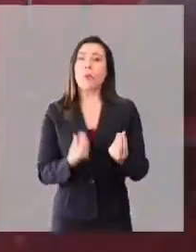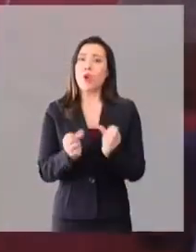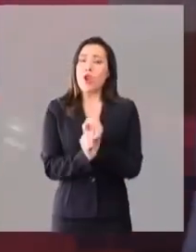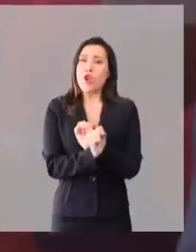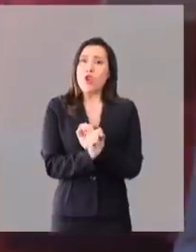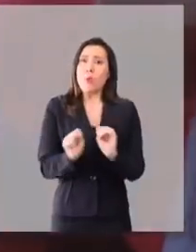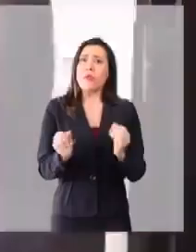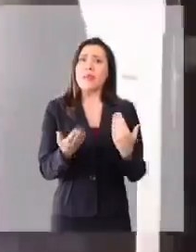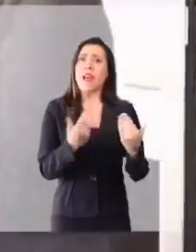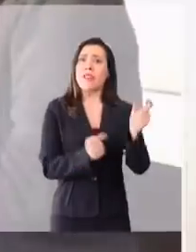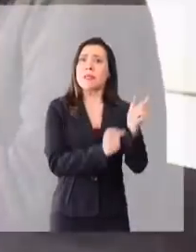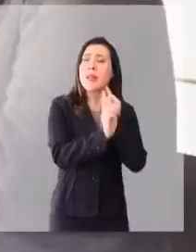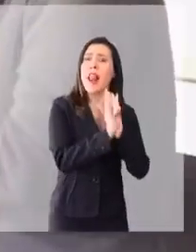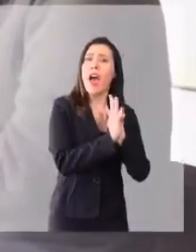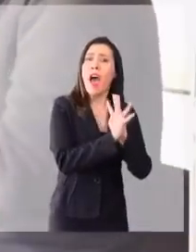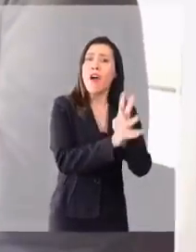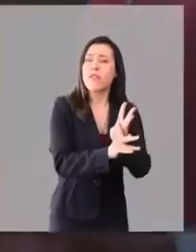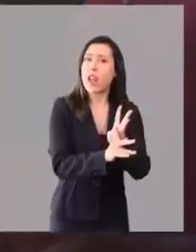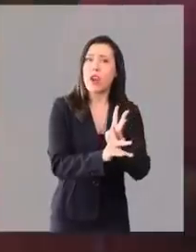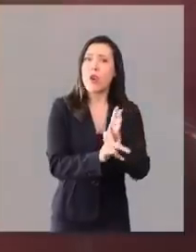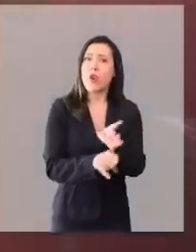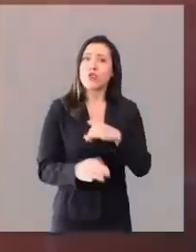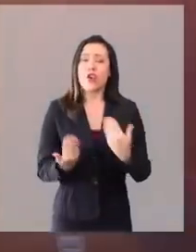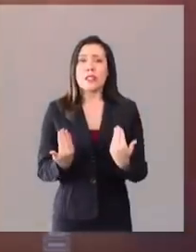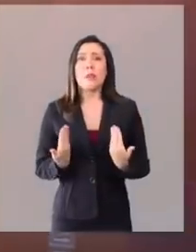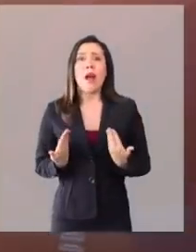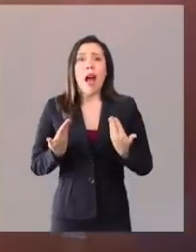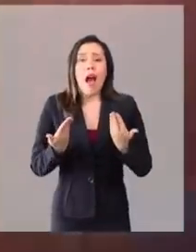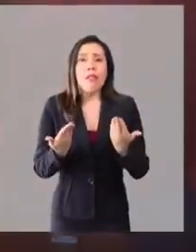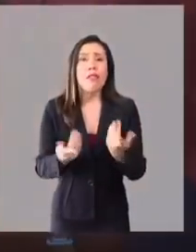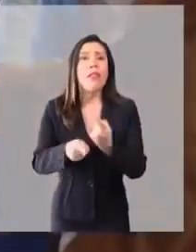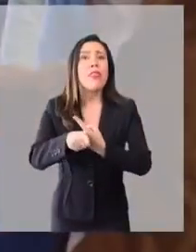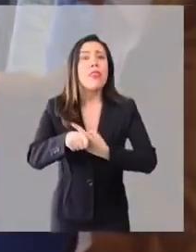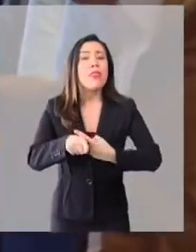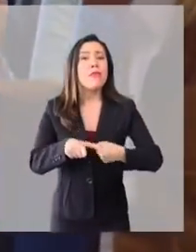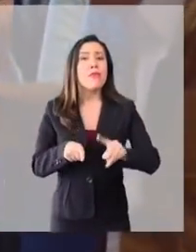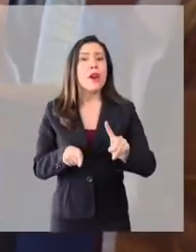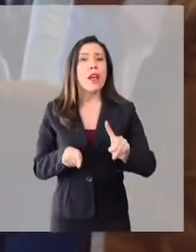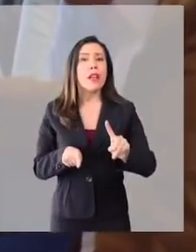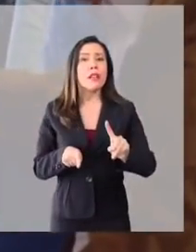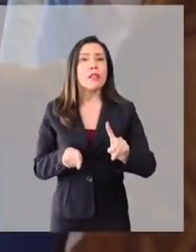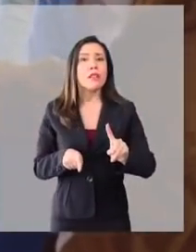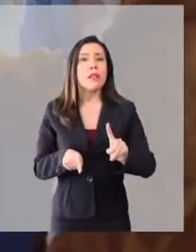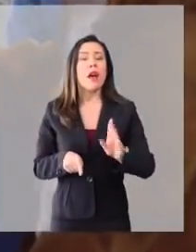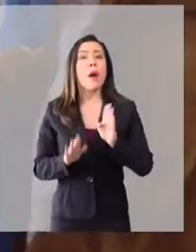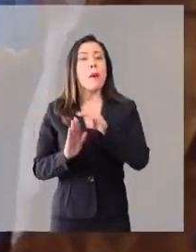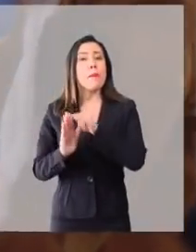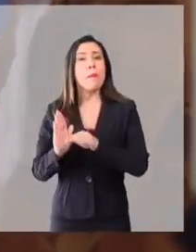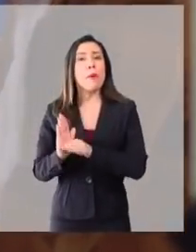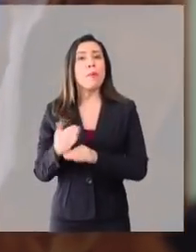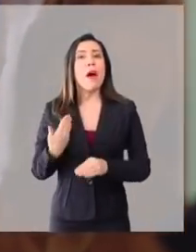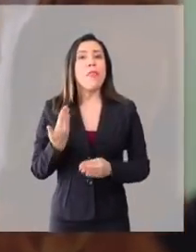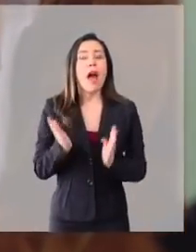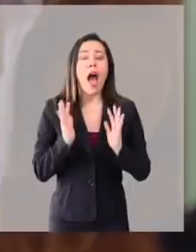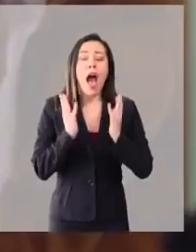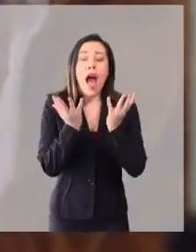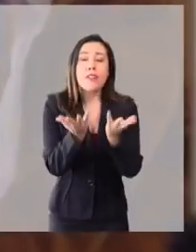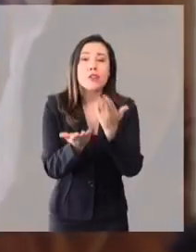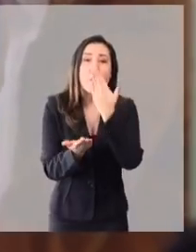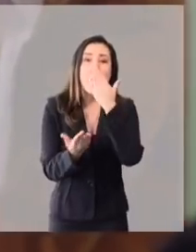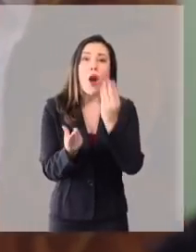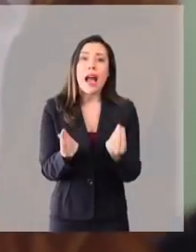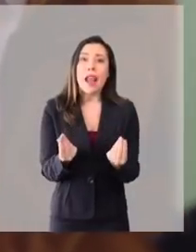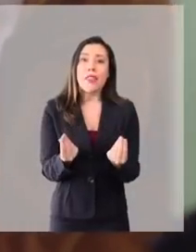ser que de repente estén en la cola. Necesitamos que los reciban de distinta manera. Que va a ser un programa que le va a dar una atención de mayor